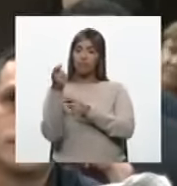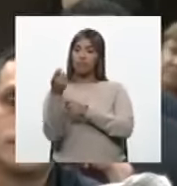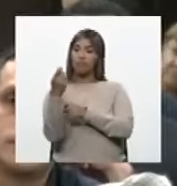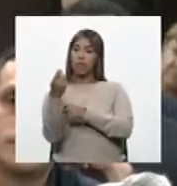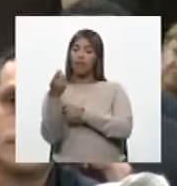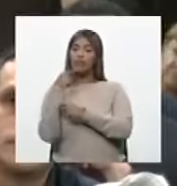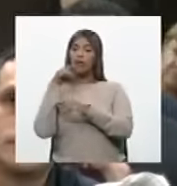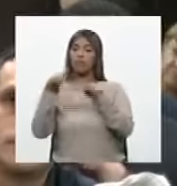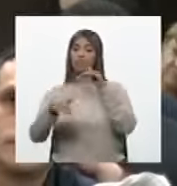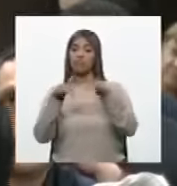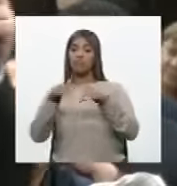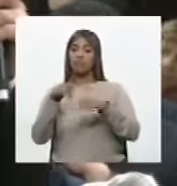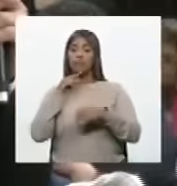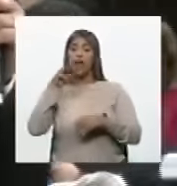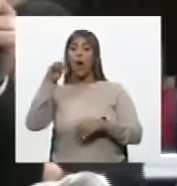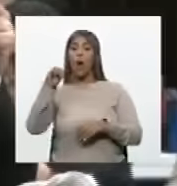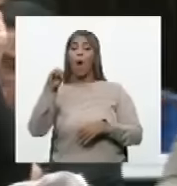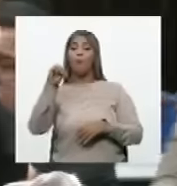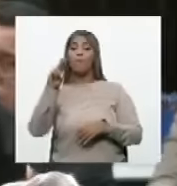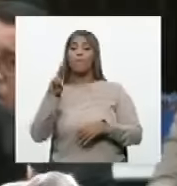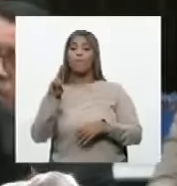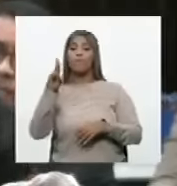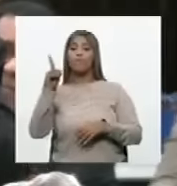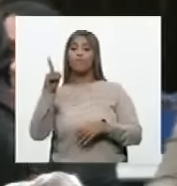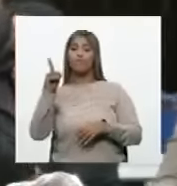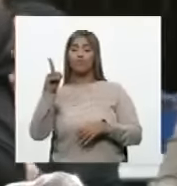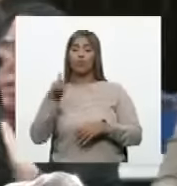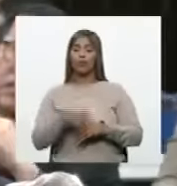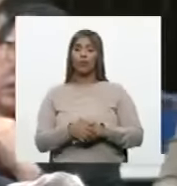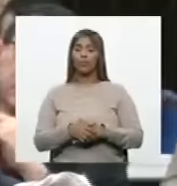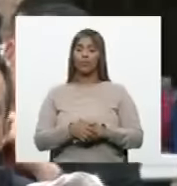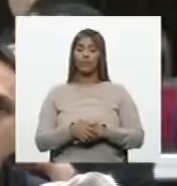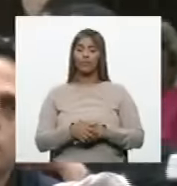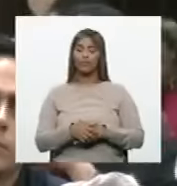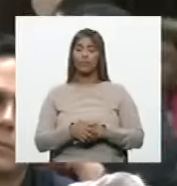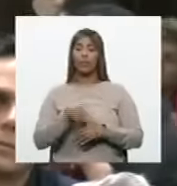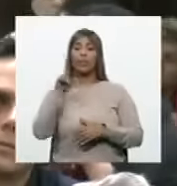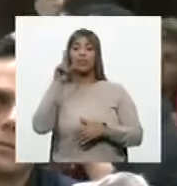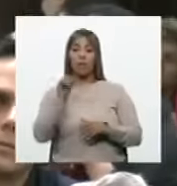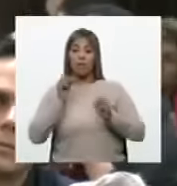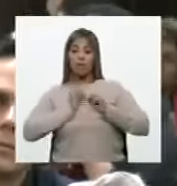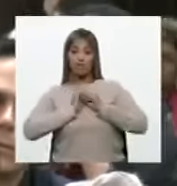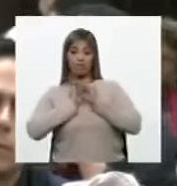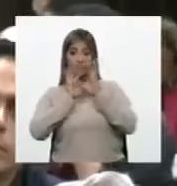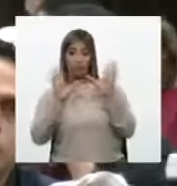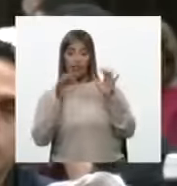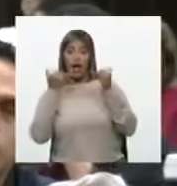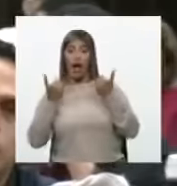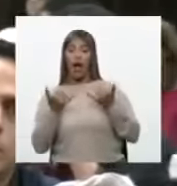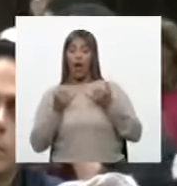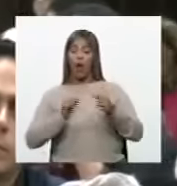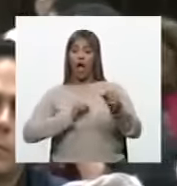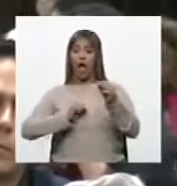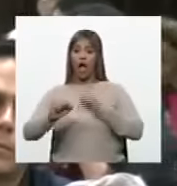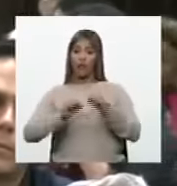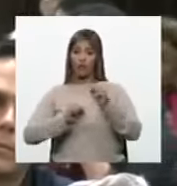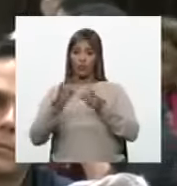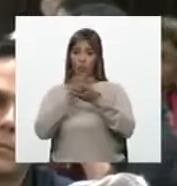una tarjeta electoral, que es la MUT. Y también aclarar que hoy día Acción Democrática